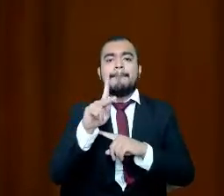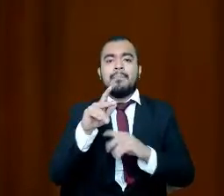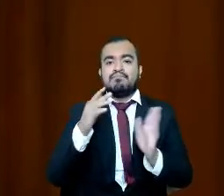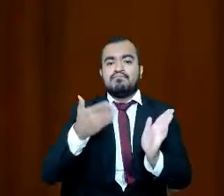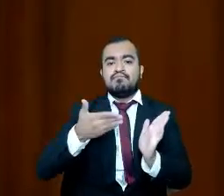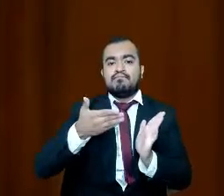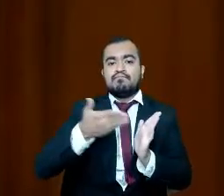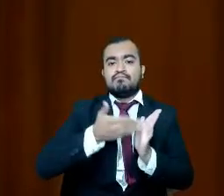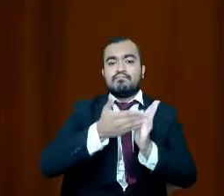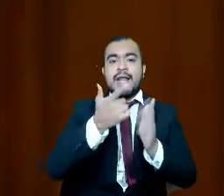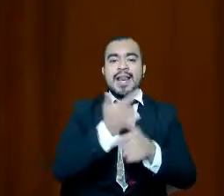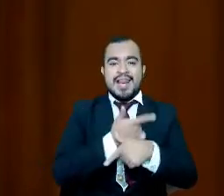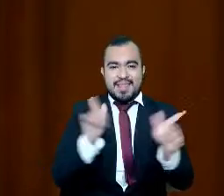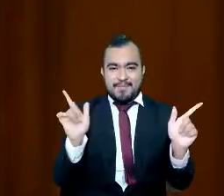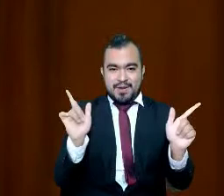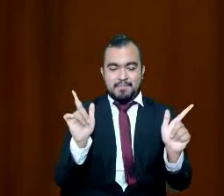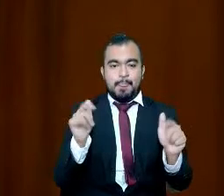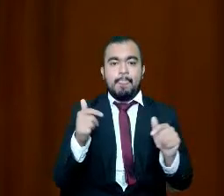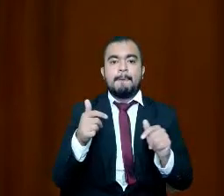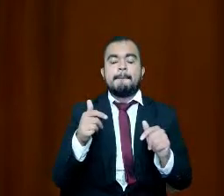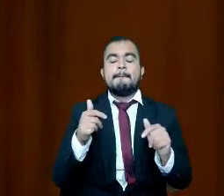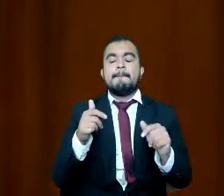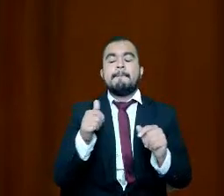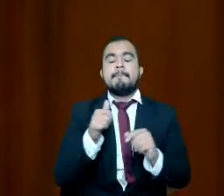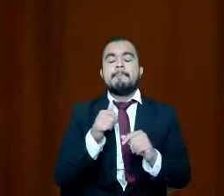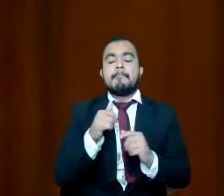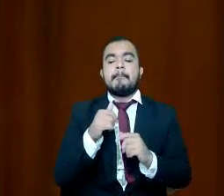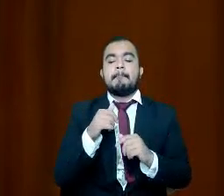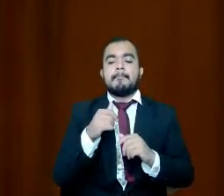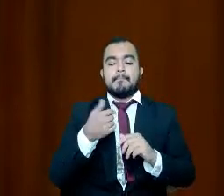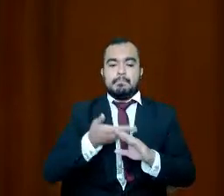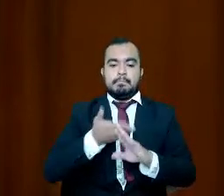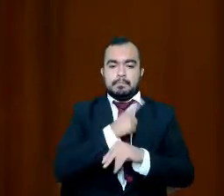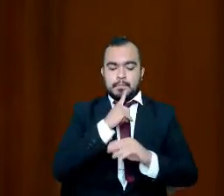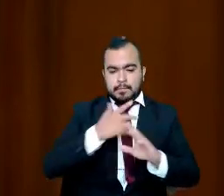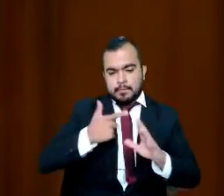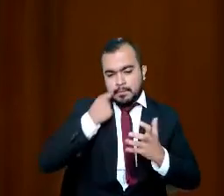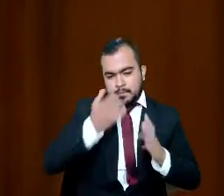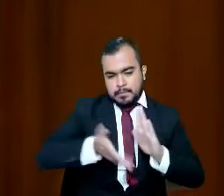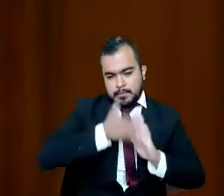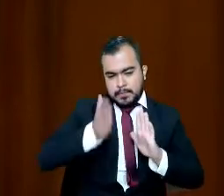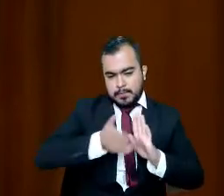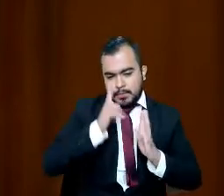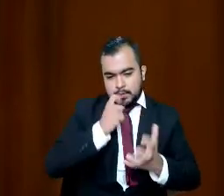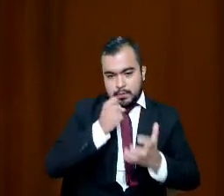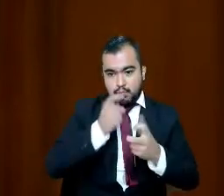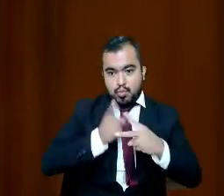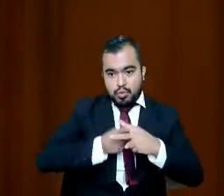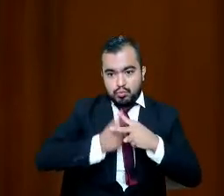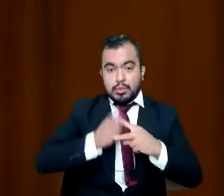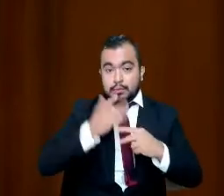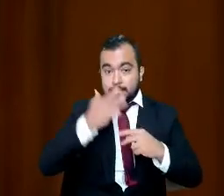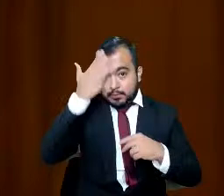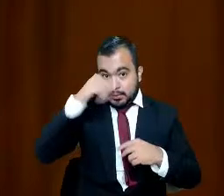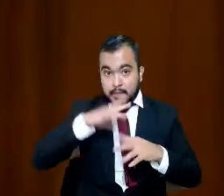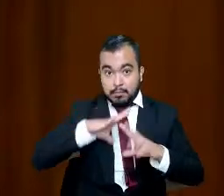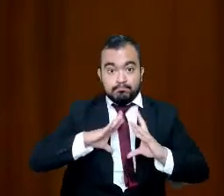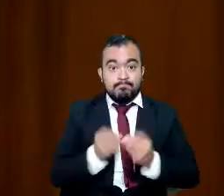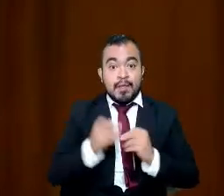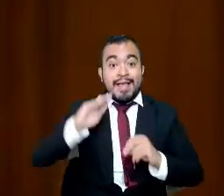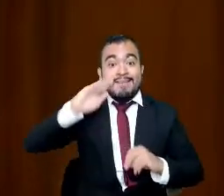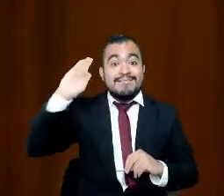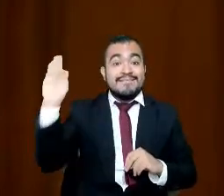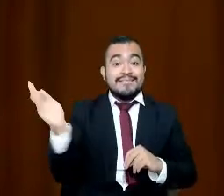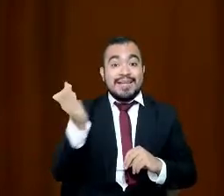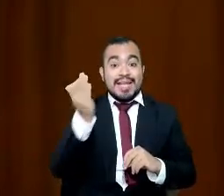En la administración, no obstante las constricciones presupuestales que hemos tenido, como saben, el monto de los recursos federales, pues,